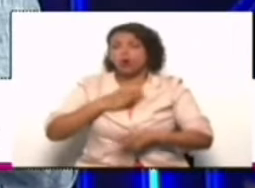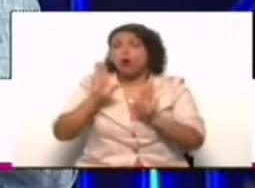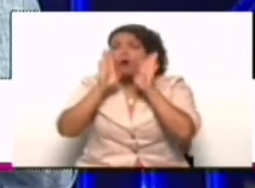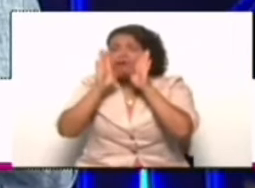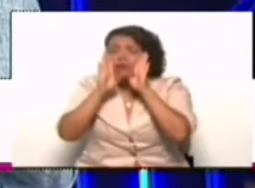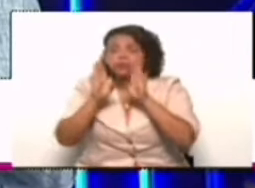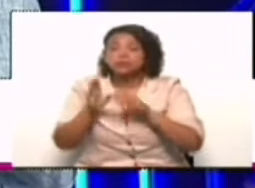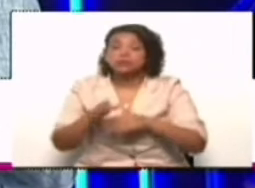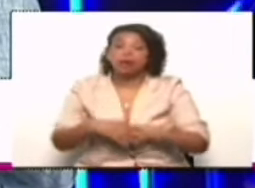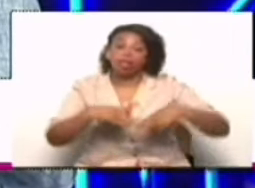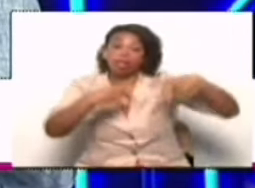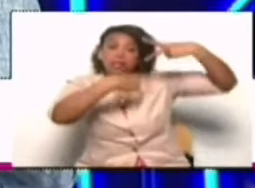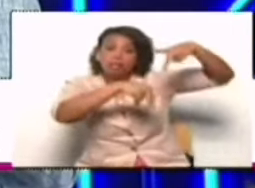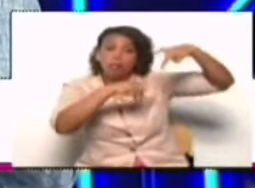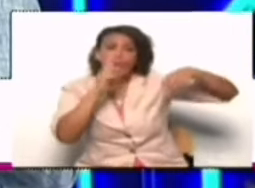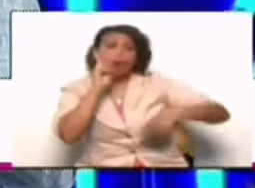En TikTok.